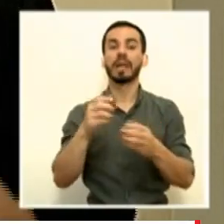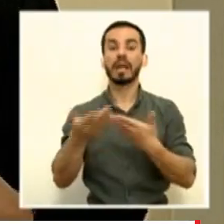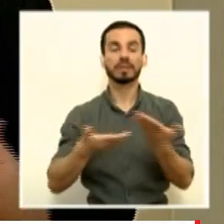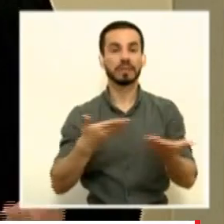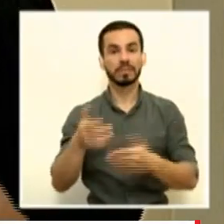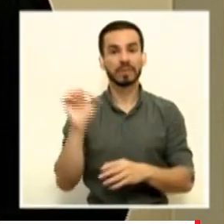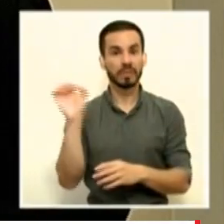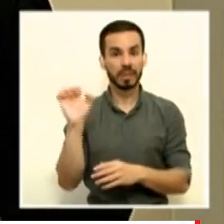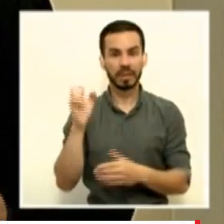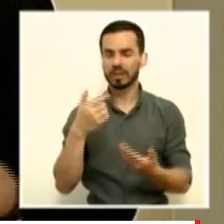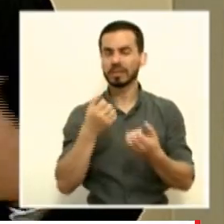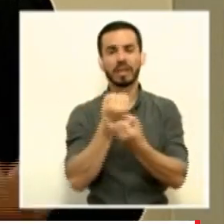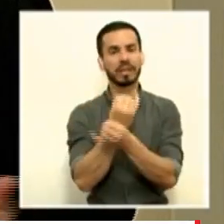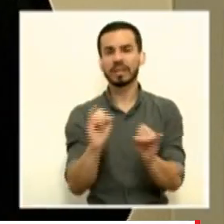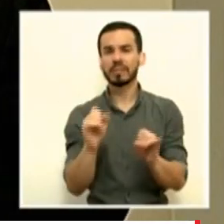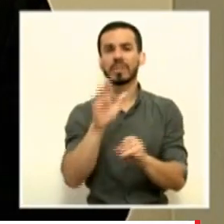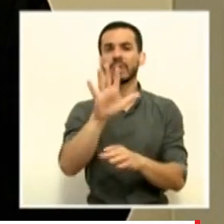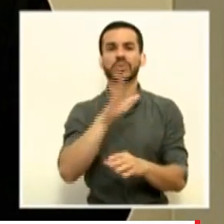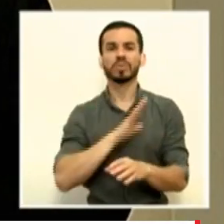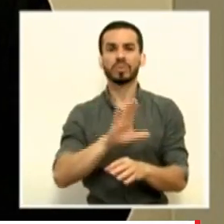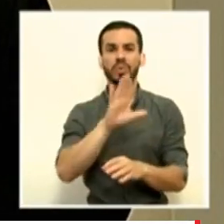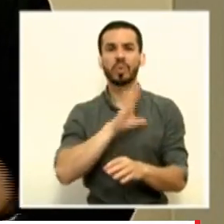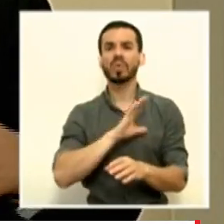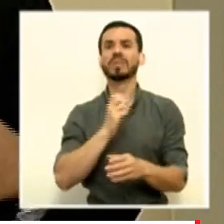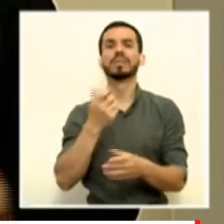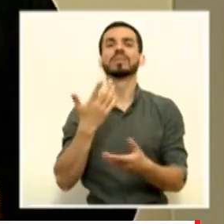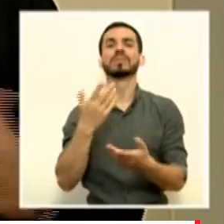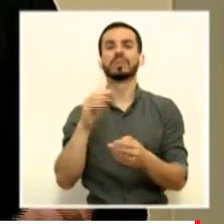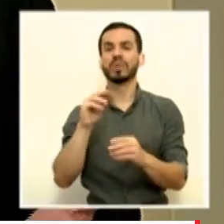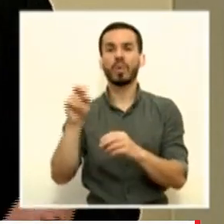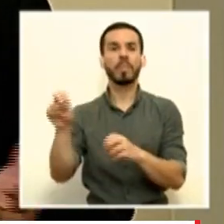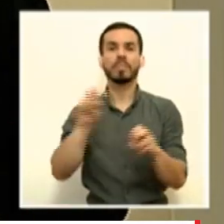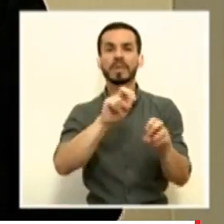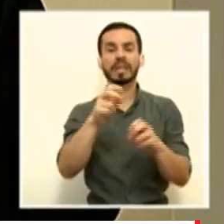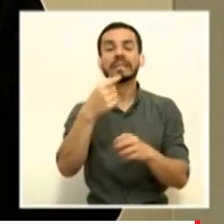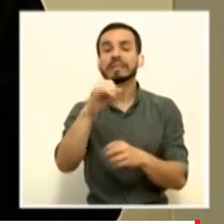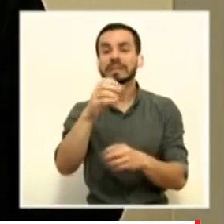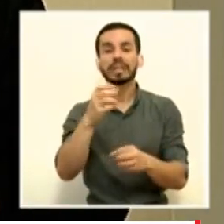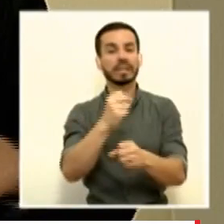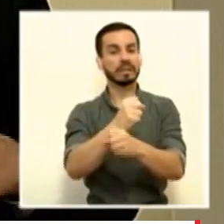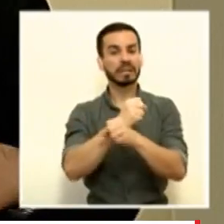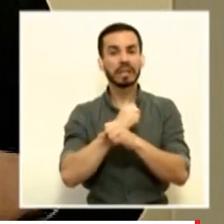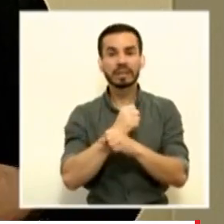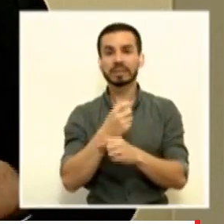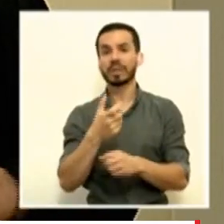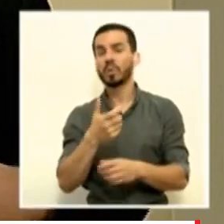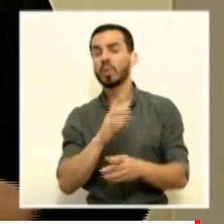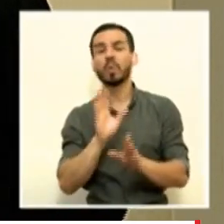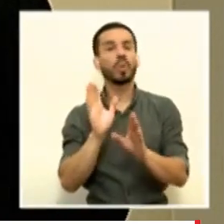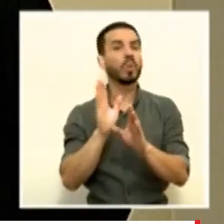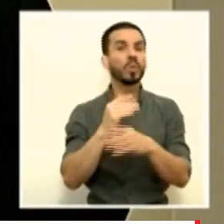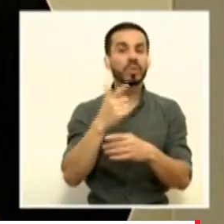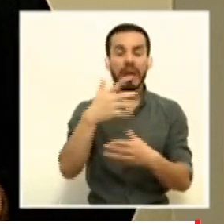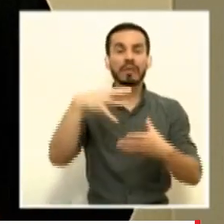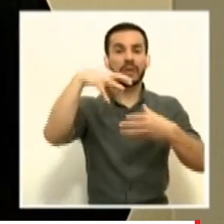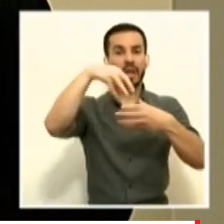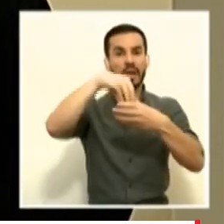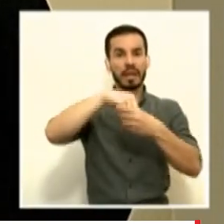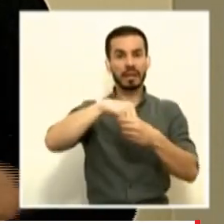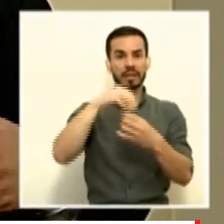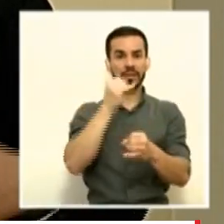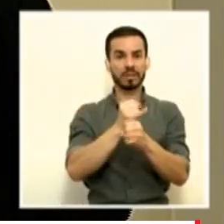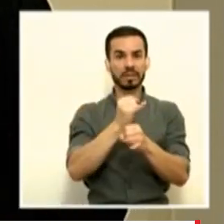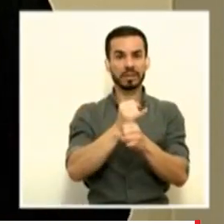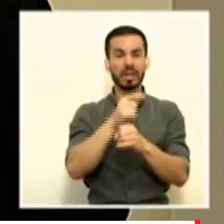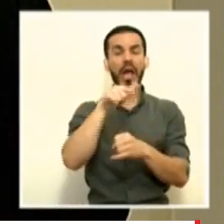emergencias, independientemente de su condición migratoria. Si está asegurado o no está asegurado ya es algo que se hace a lo interno de